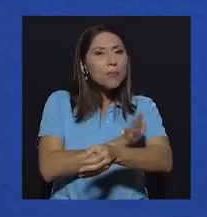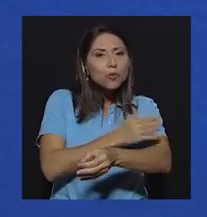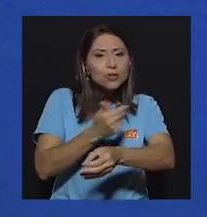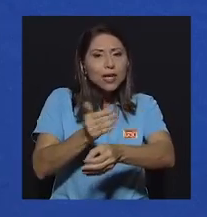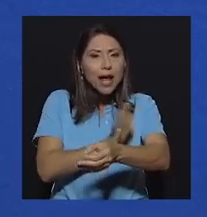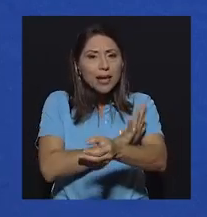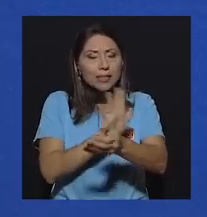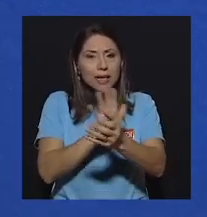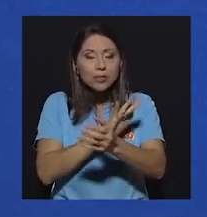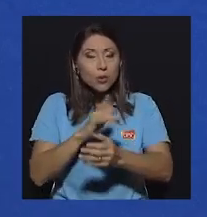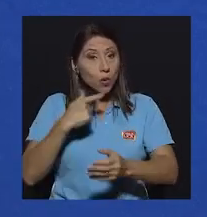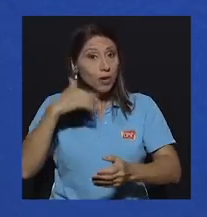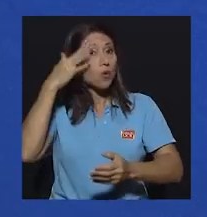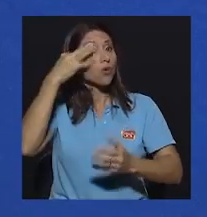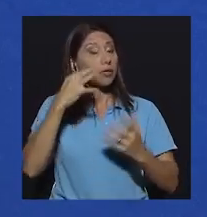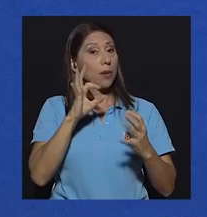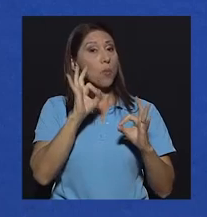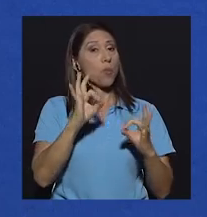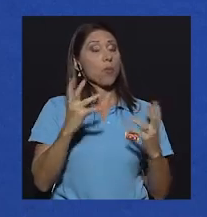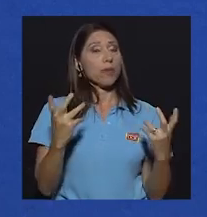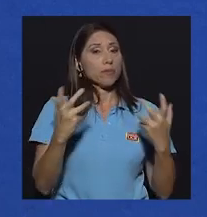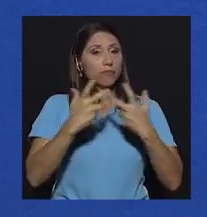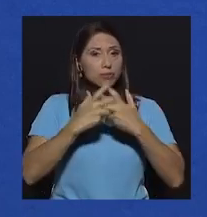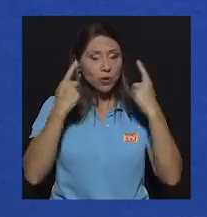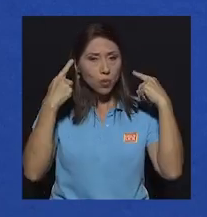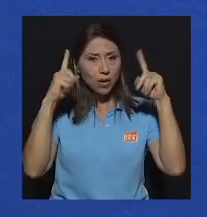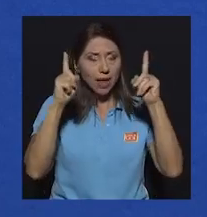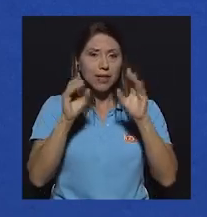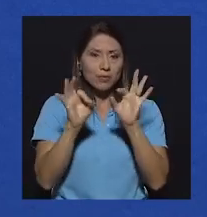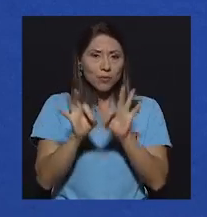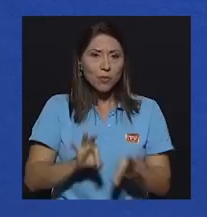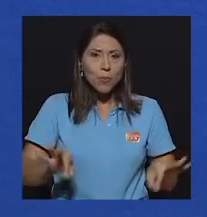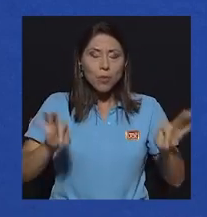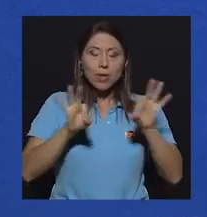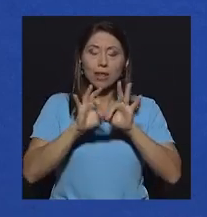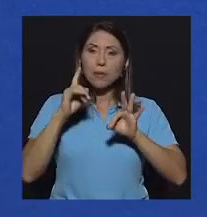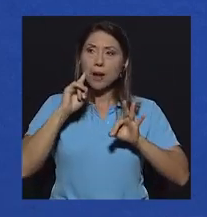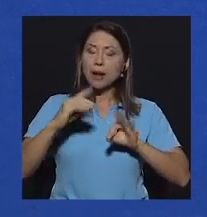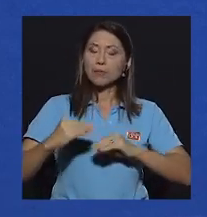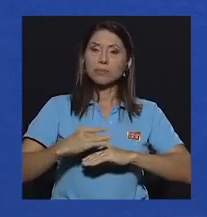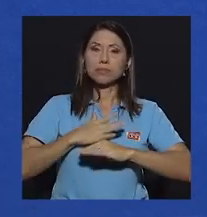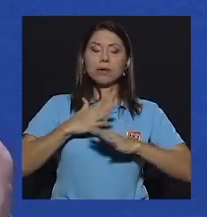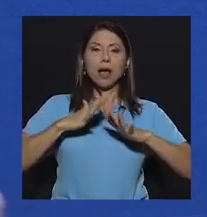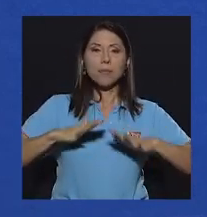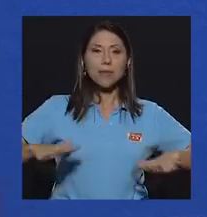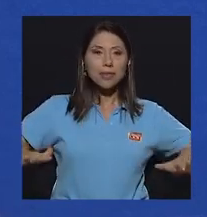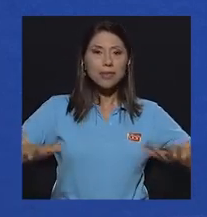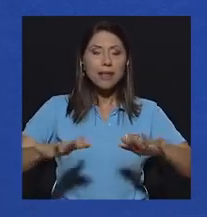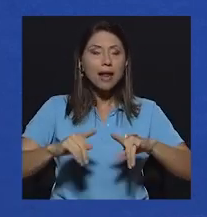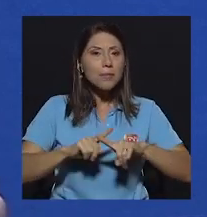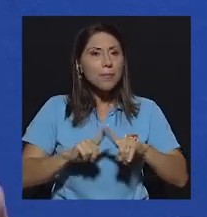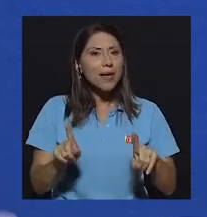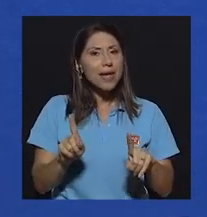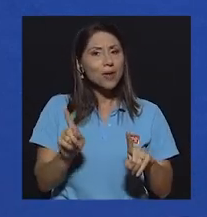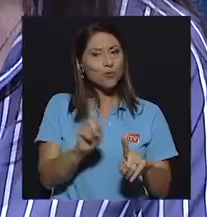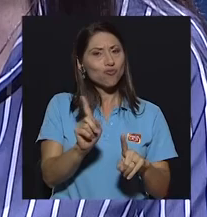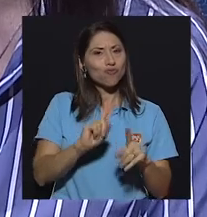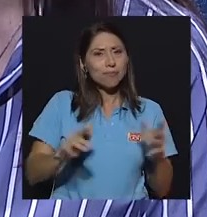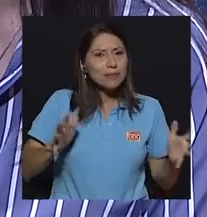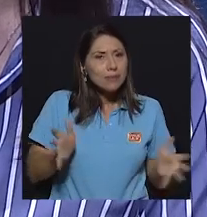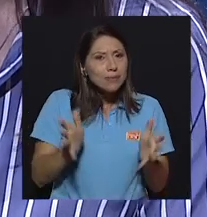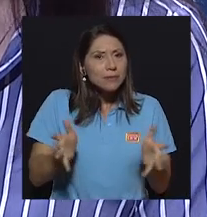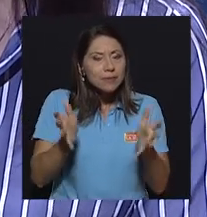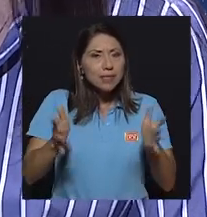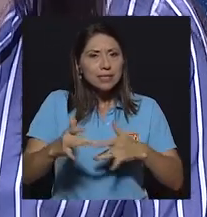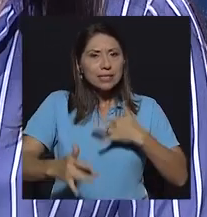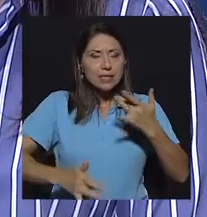parece que está muy bien lograda, muy importante, ¿verdad? Para ambientar, pero sin empujar los